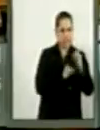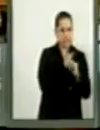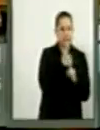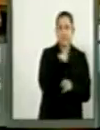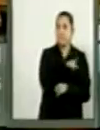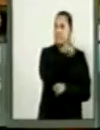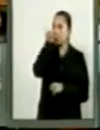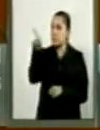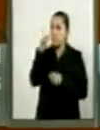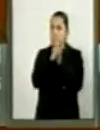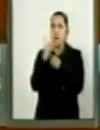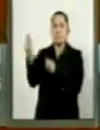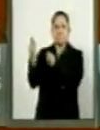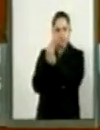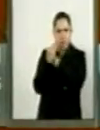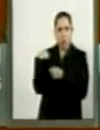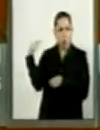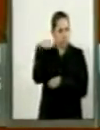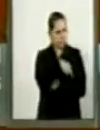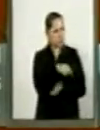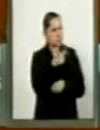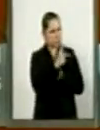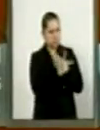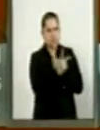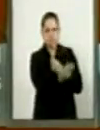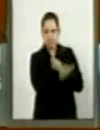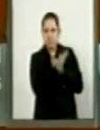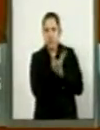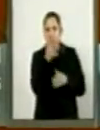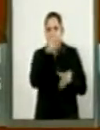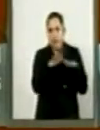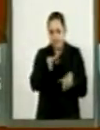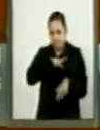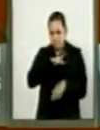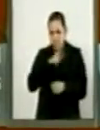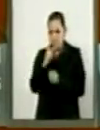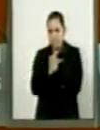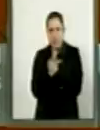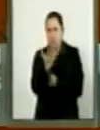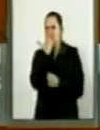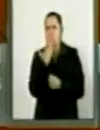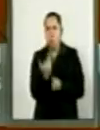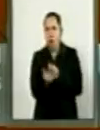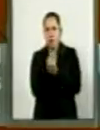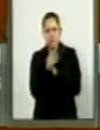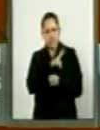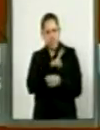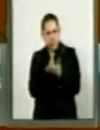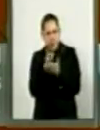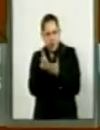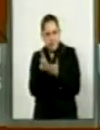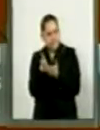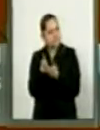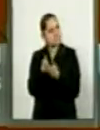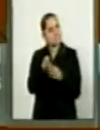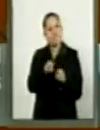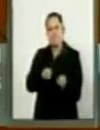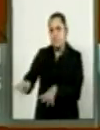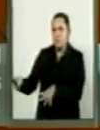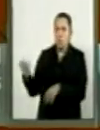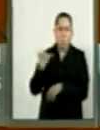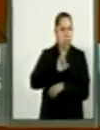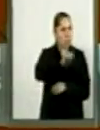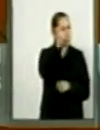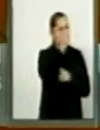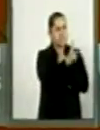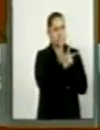humanos provienen de actores originarios de sus propios países. El derecho internacional humanitario requiere de algo